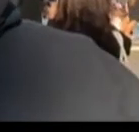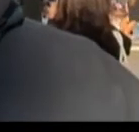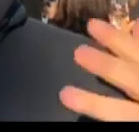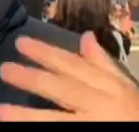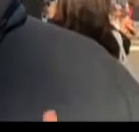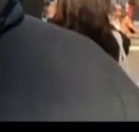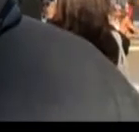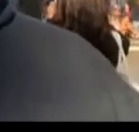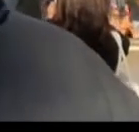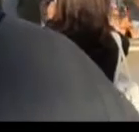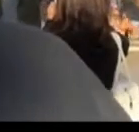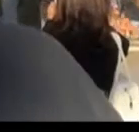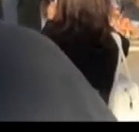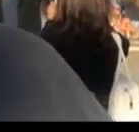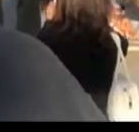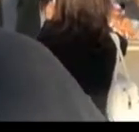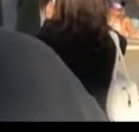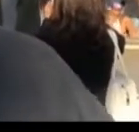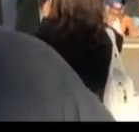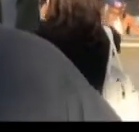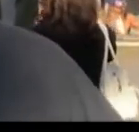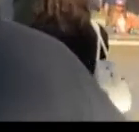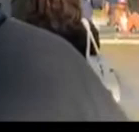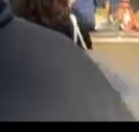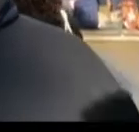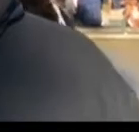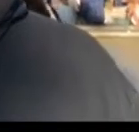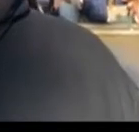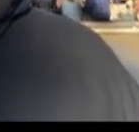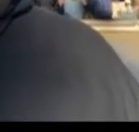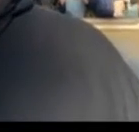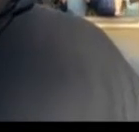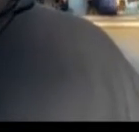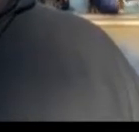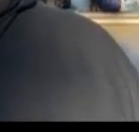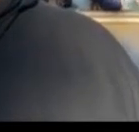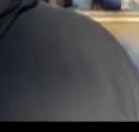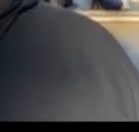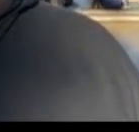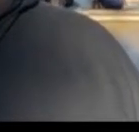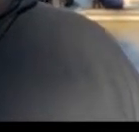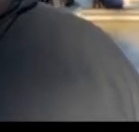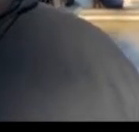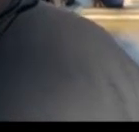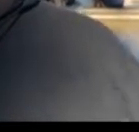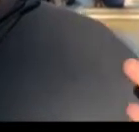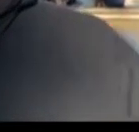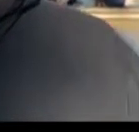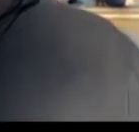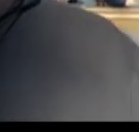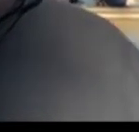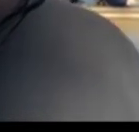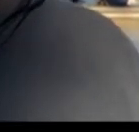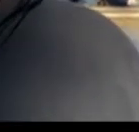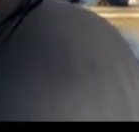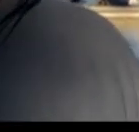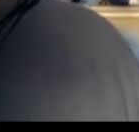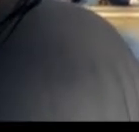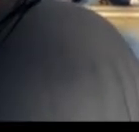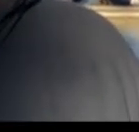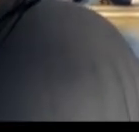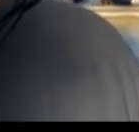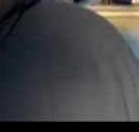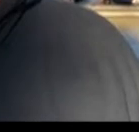periodistas formados o recién llegados al oficio de